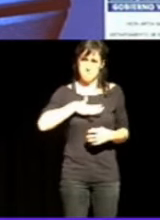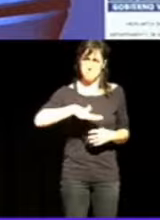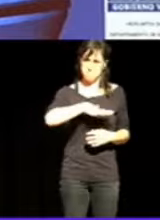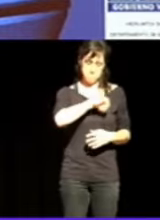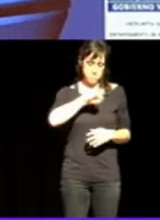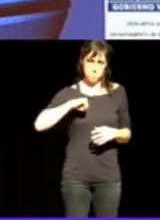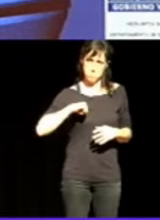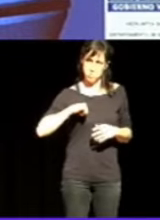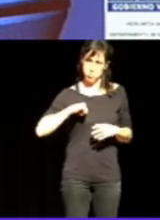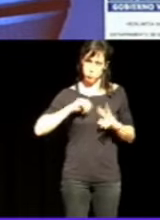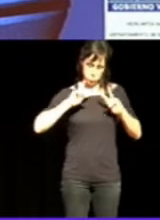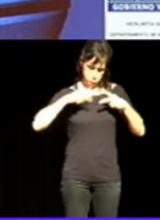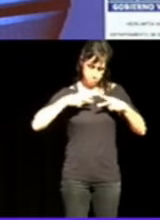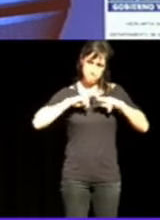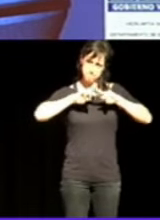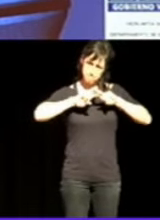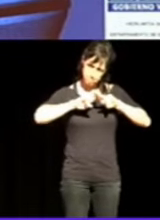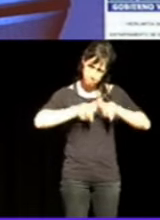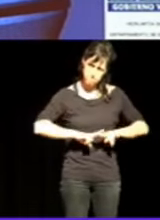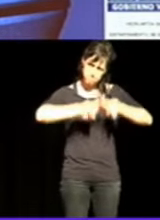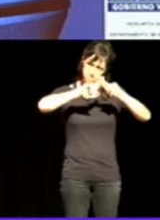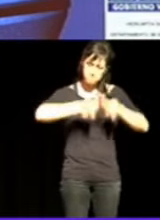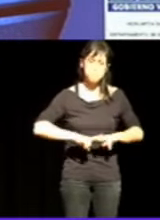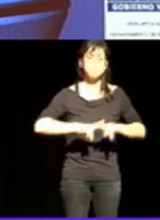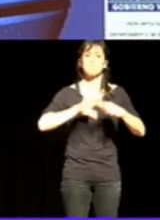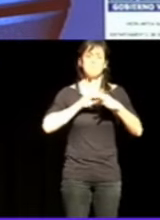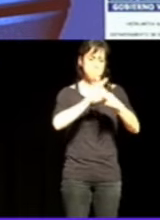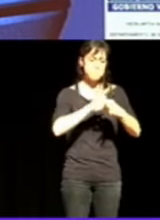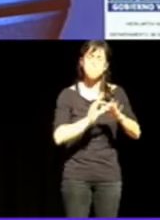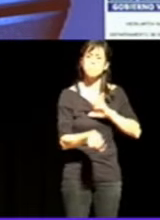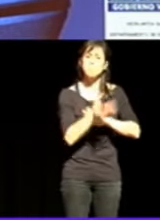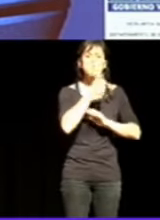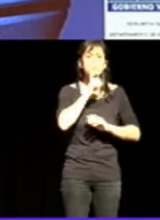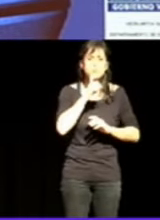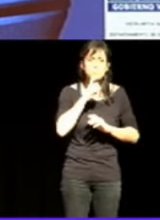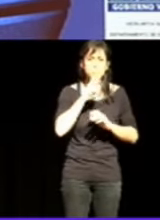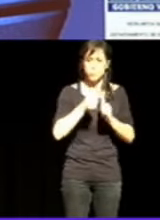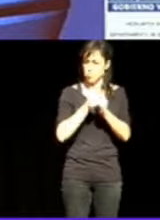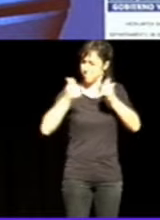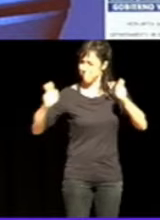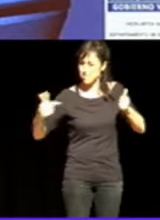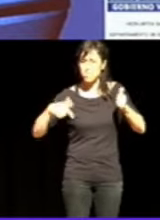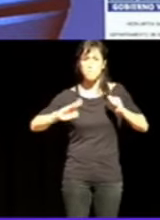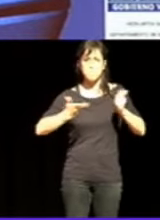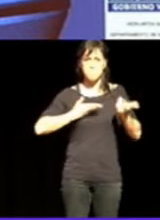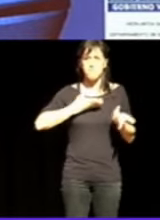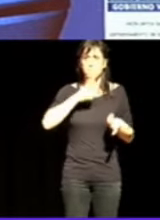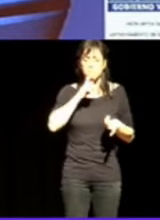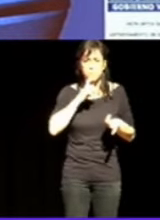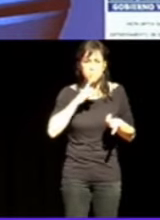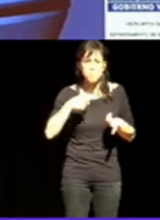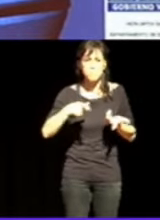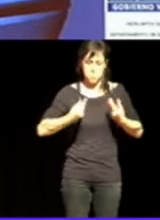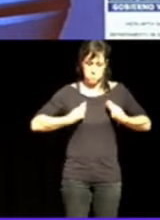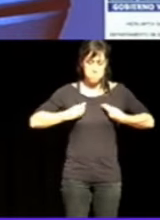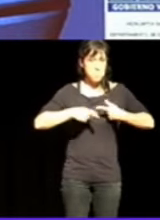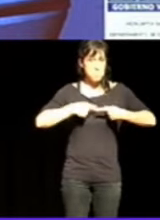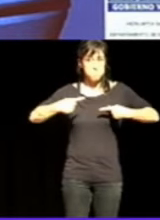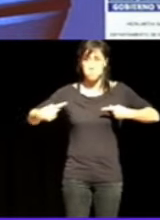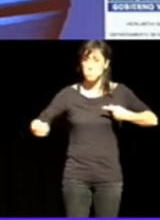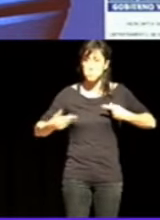cómo se construyen los vínculos, qué es la fusión y la separación, qué son los guiones de vida, qué son los laberintos de la vida cotidiana y